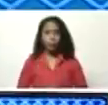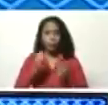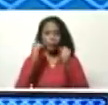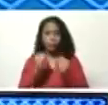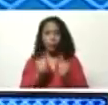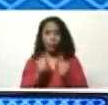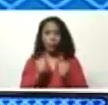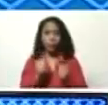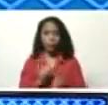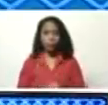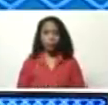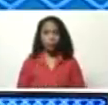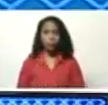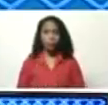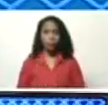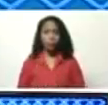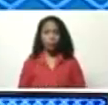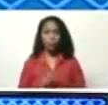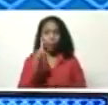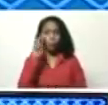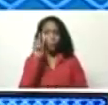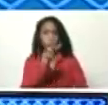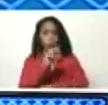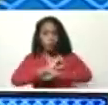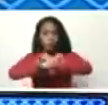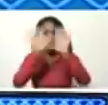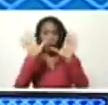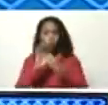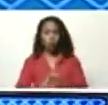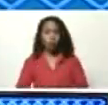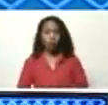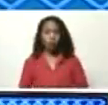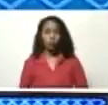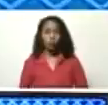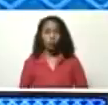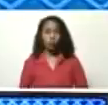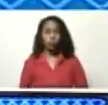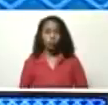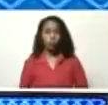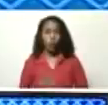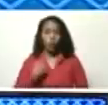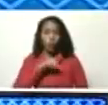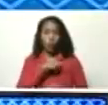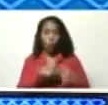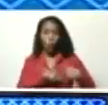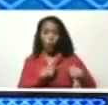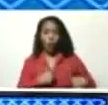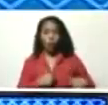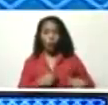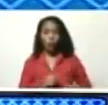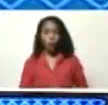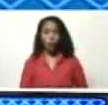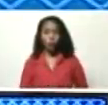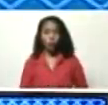firmes, con una visión clara, con nuestro corazón